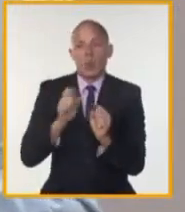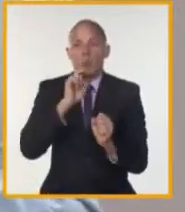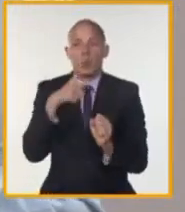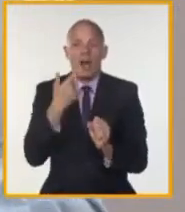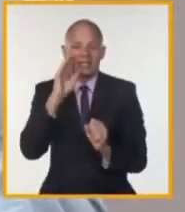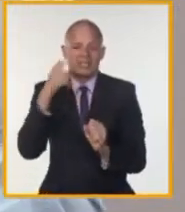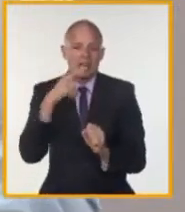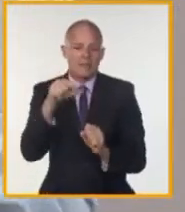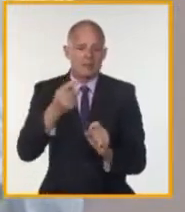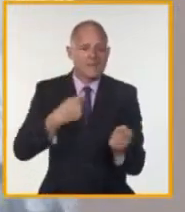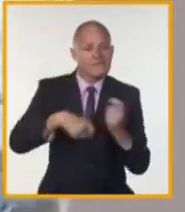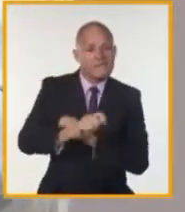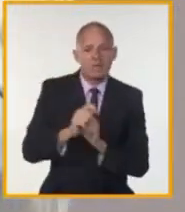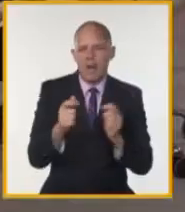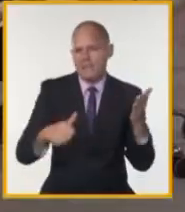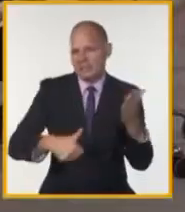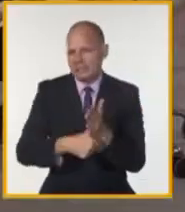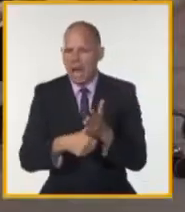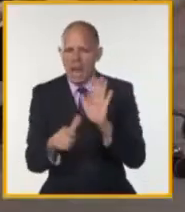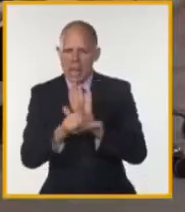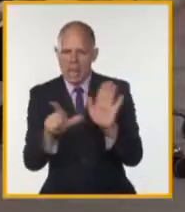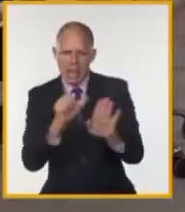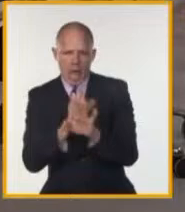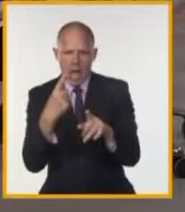ilegalidades, precisamente.